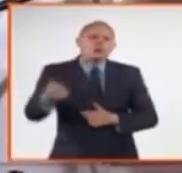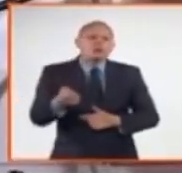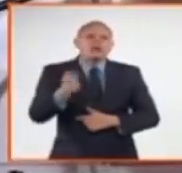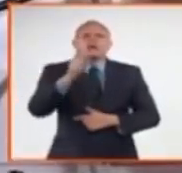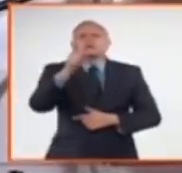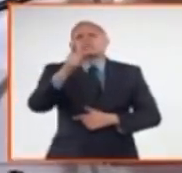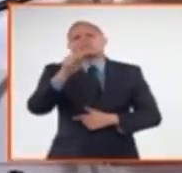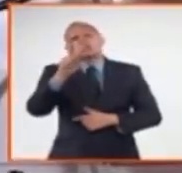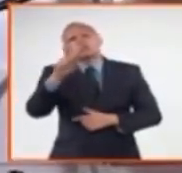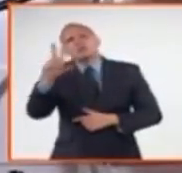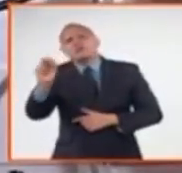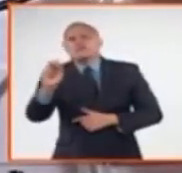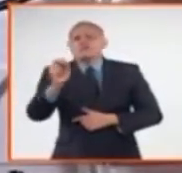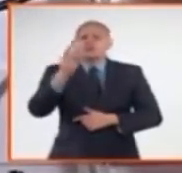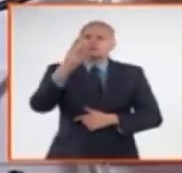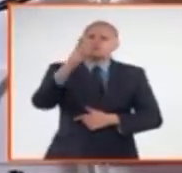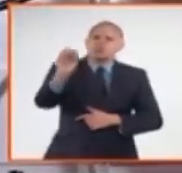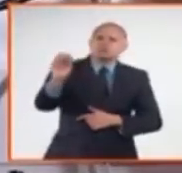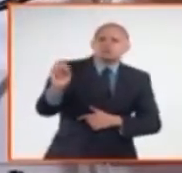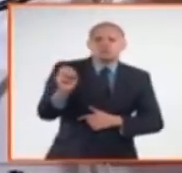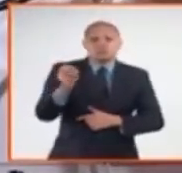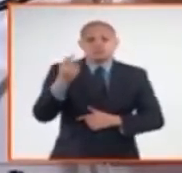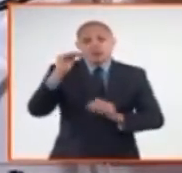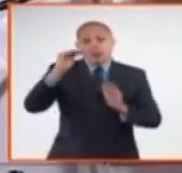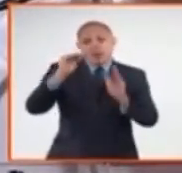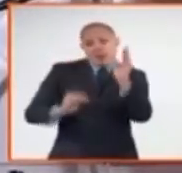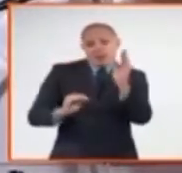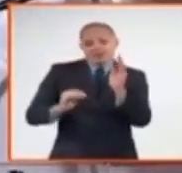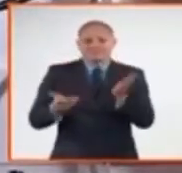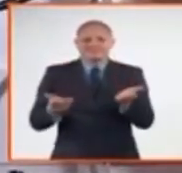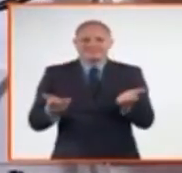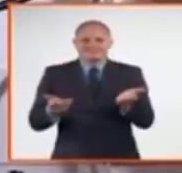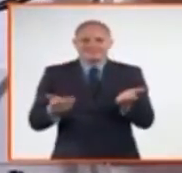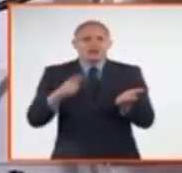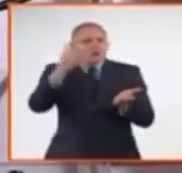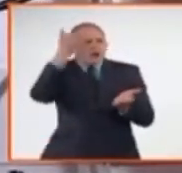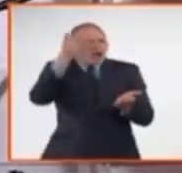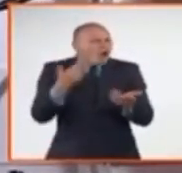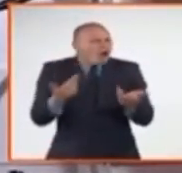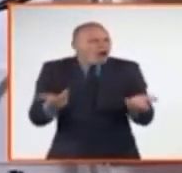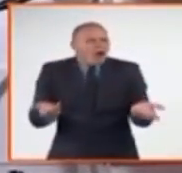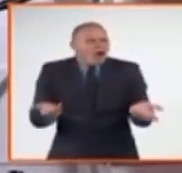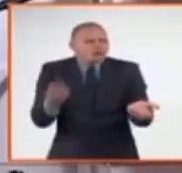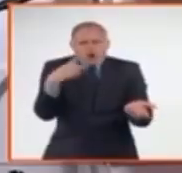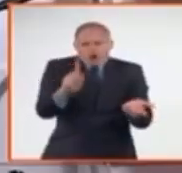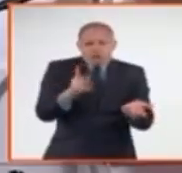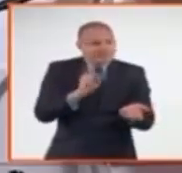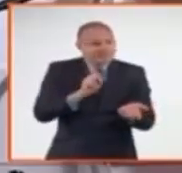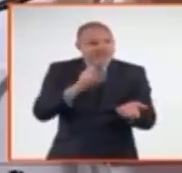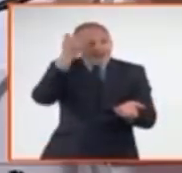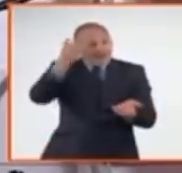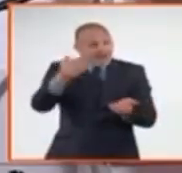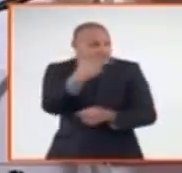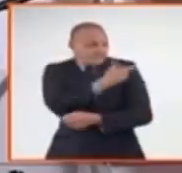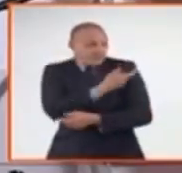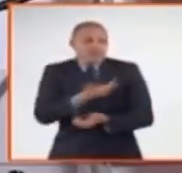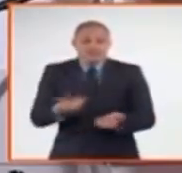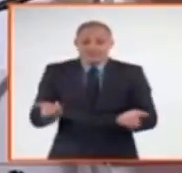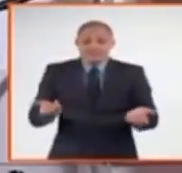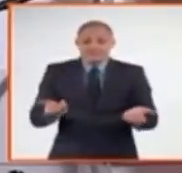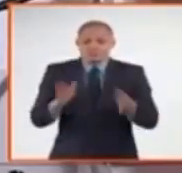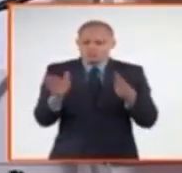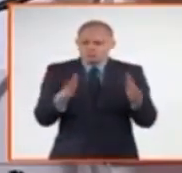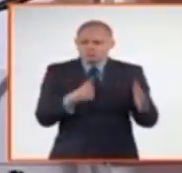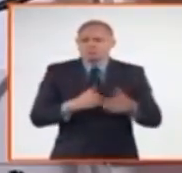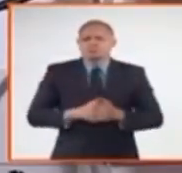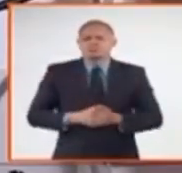desea como se hablaba con la seguridad ha pasado el tiempo que el cual se puede hacer ya análisis de la efectividad